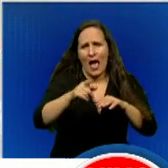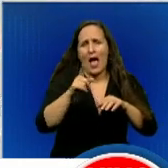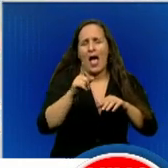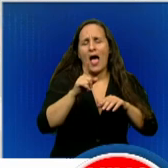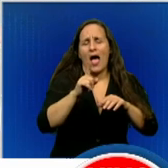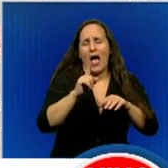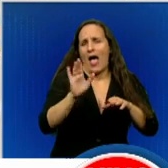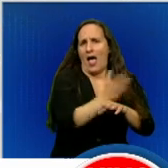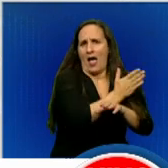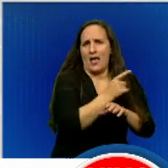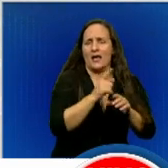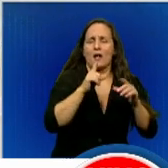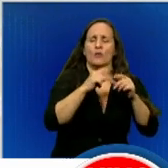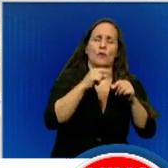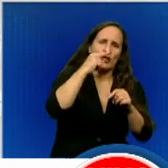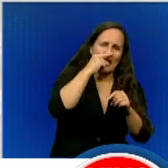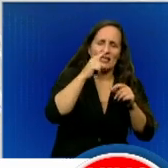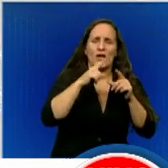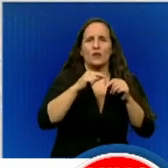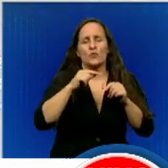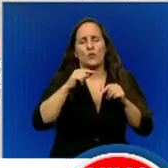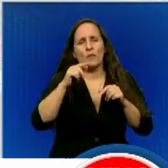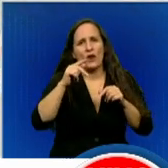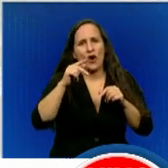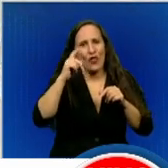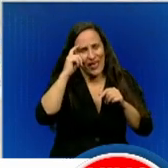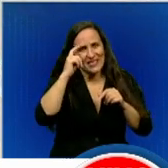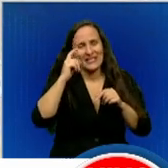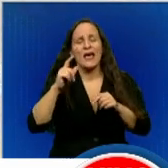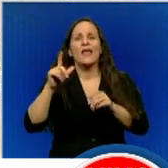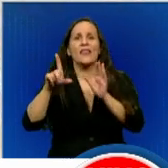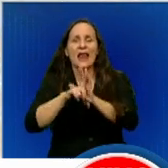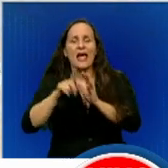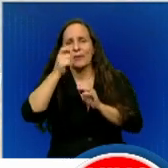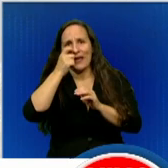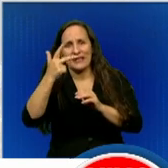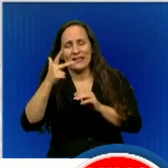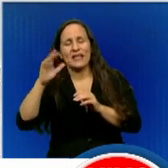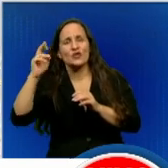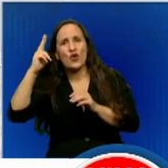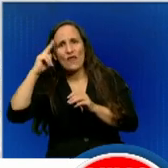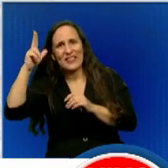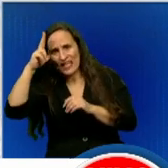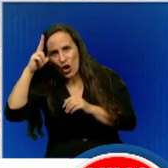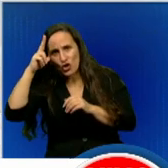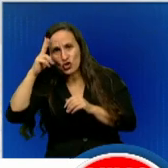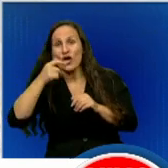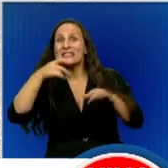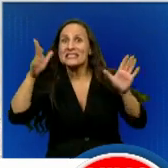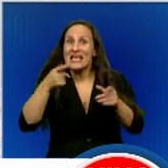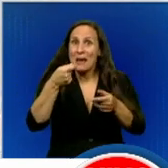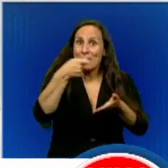7 y 10 de la ley 23 928 siempre y cuando los fondos obtenidos se destinen a financiar obras de